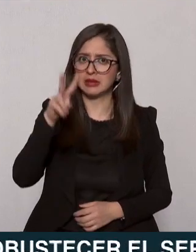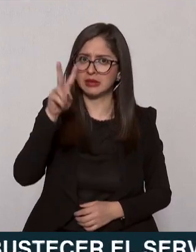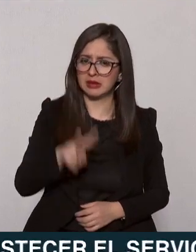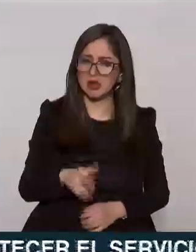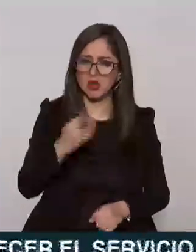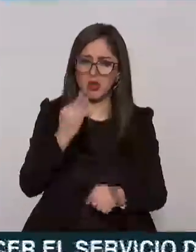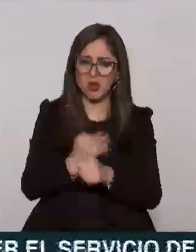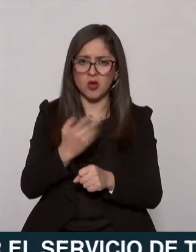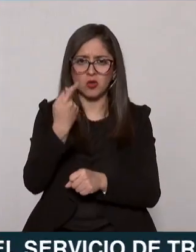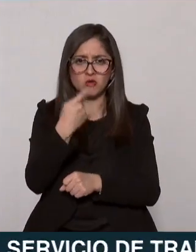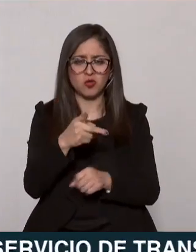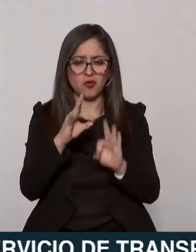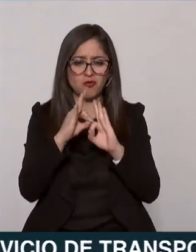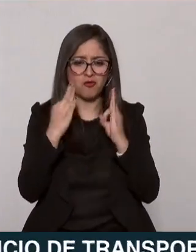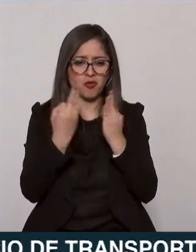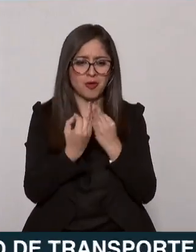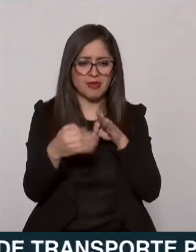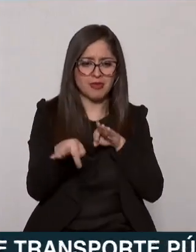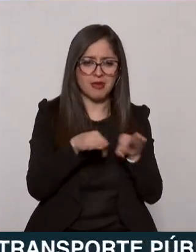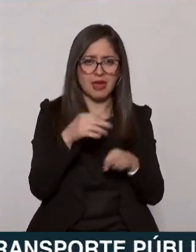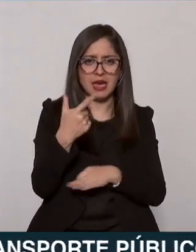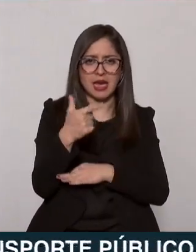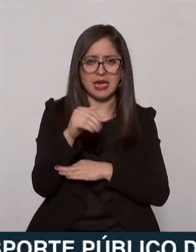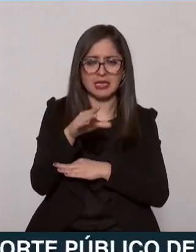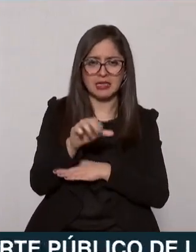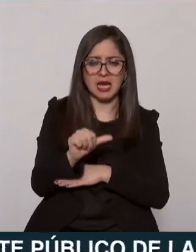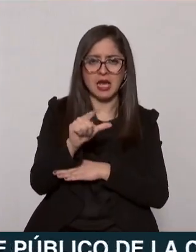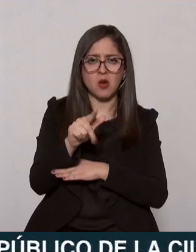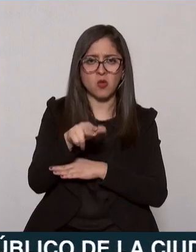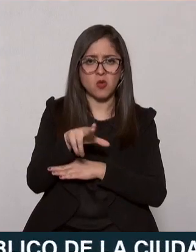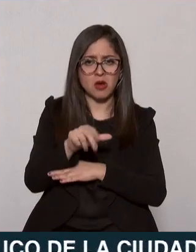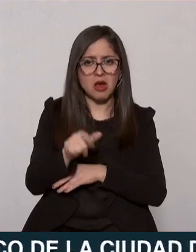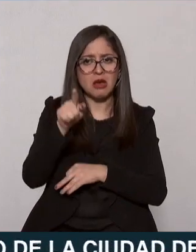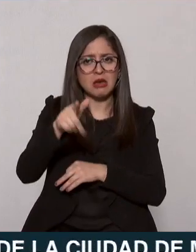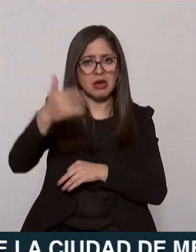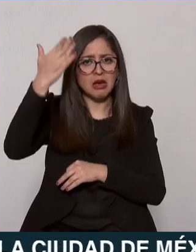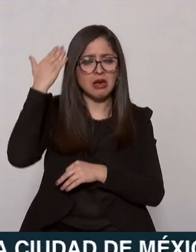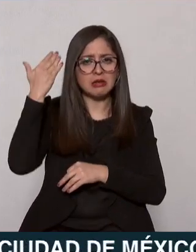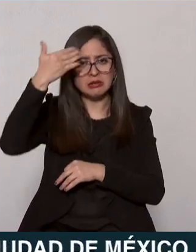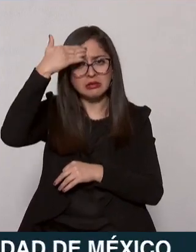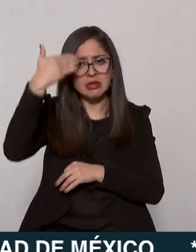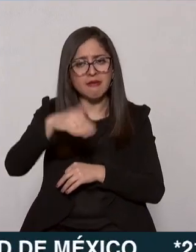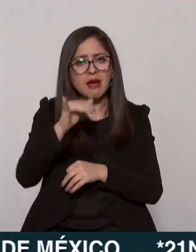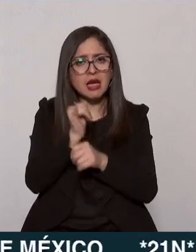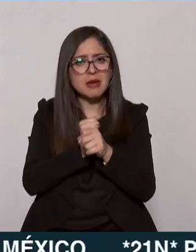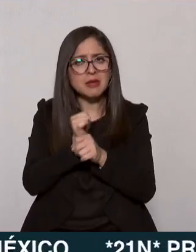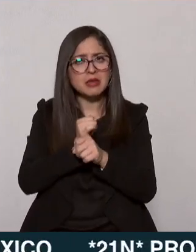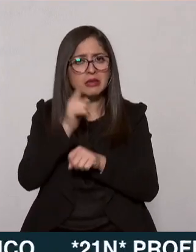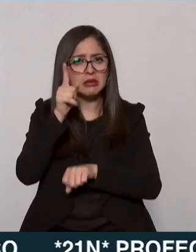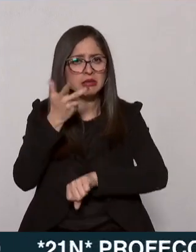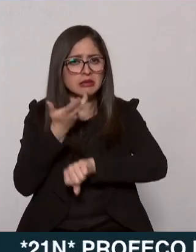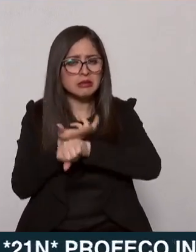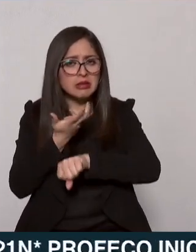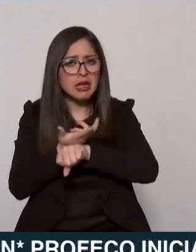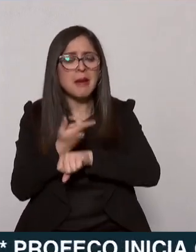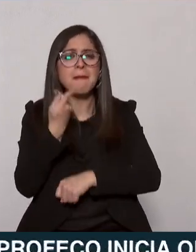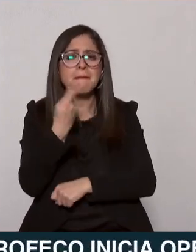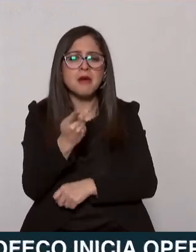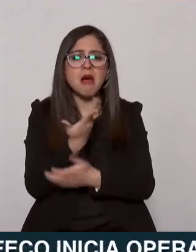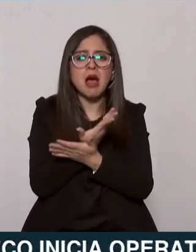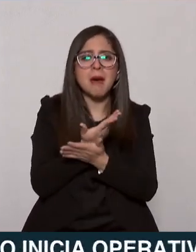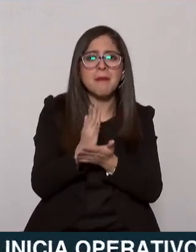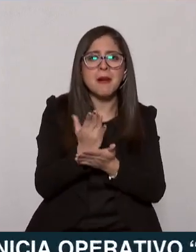entender la estrategia de García Luna, que sabía que estaba siendo investigado en los Estados Unidos y pues al mismo tiempo estaba pidiendo